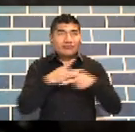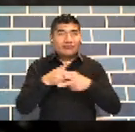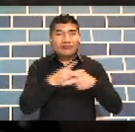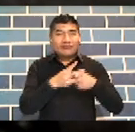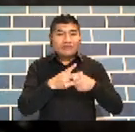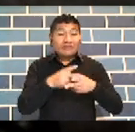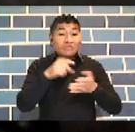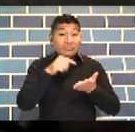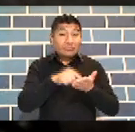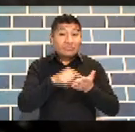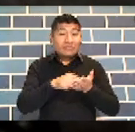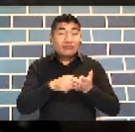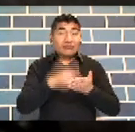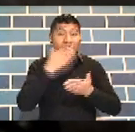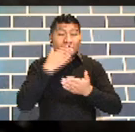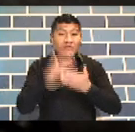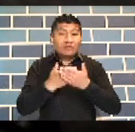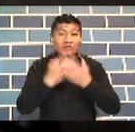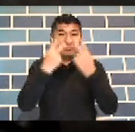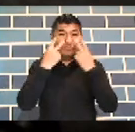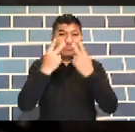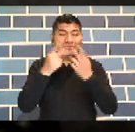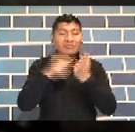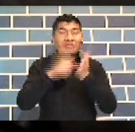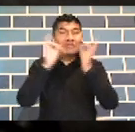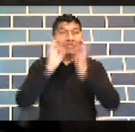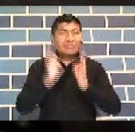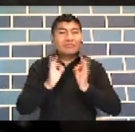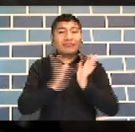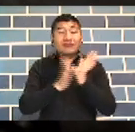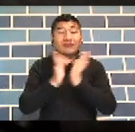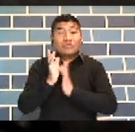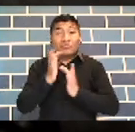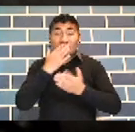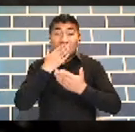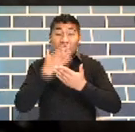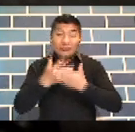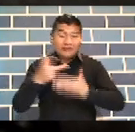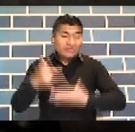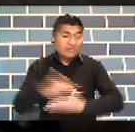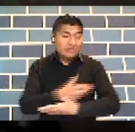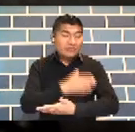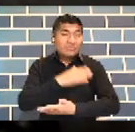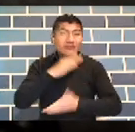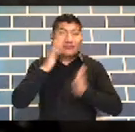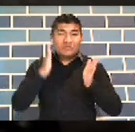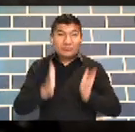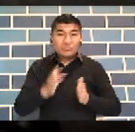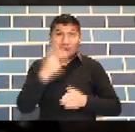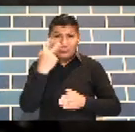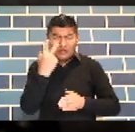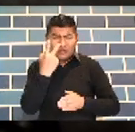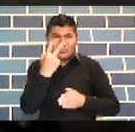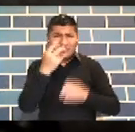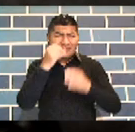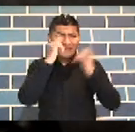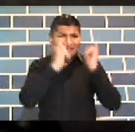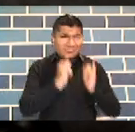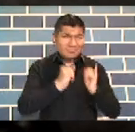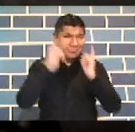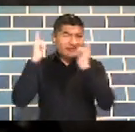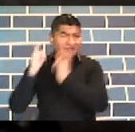Es bueno, pero, que contemplemos la figura de Jesús, buen pastor, en dos facetas, bajo dos